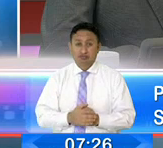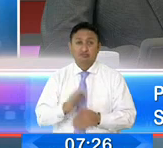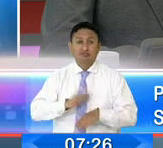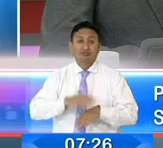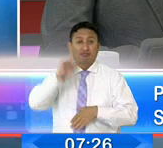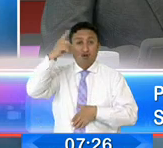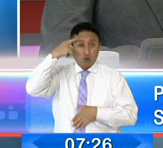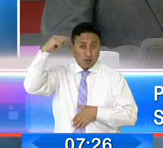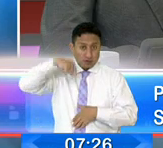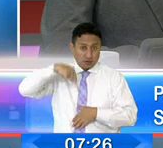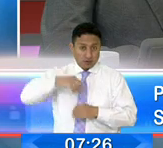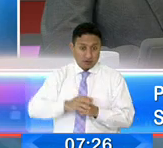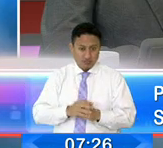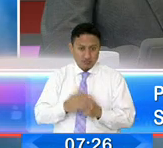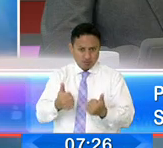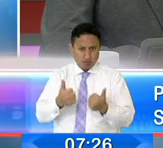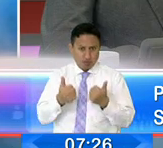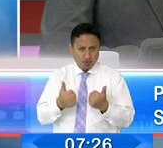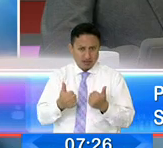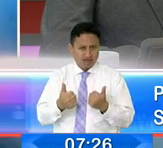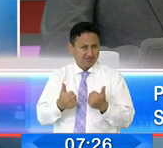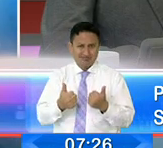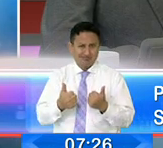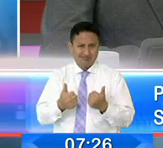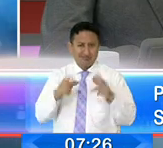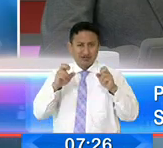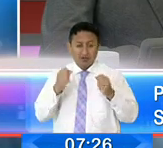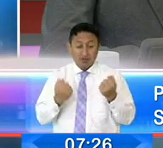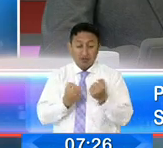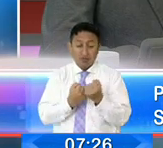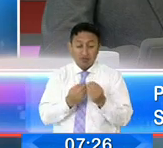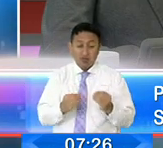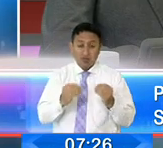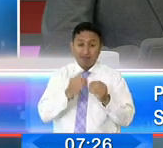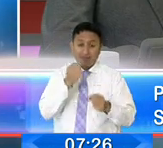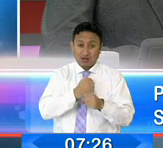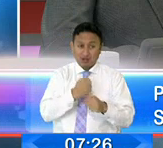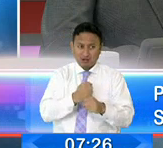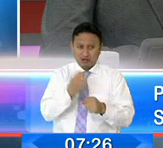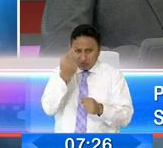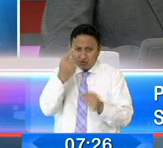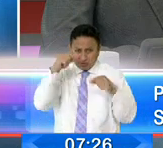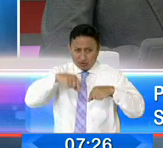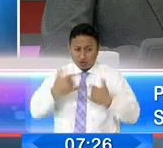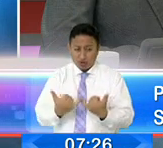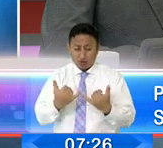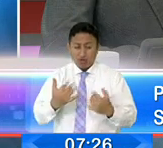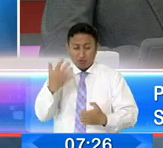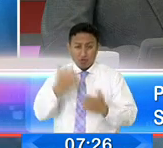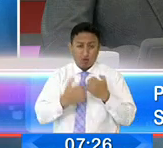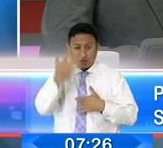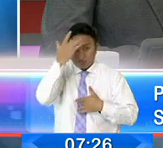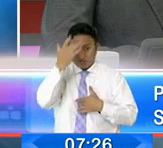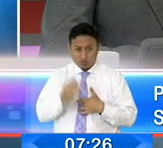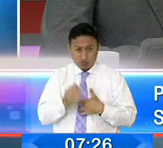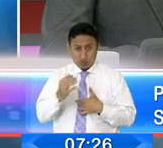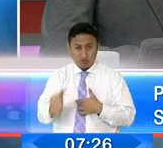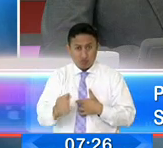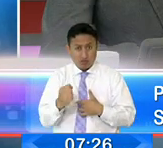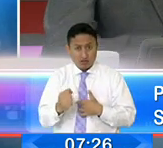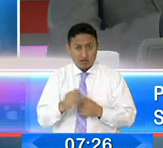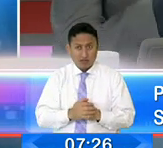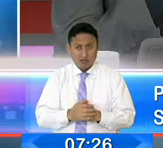no han sido las más exitosas precisamente en el fomento de empleo. Entendemos que estamos enfrentando una pandemia